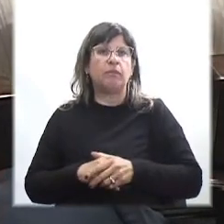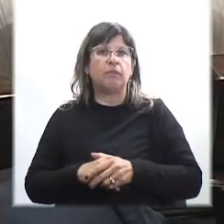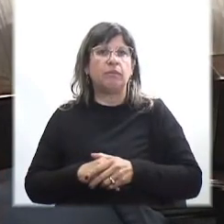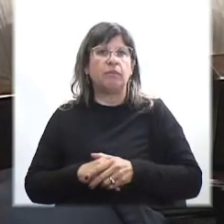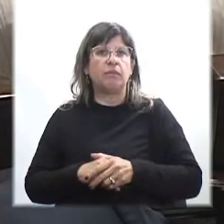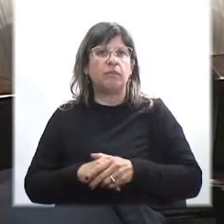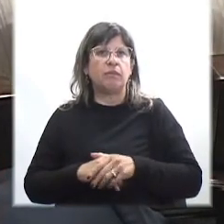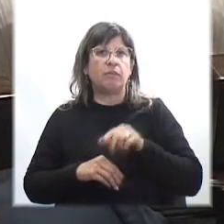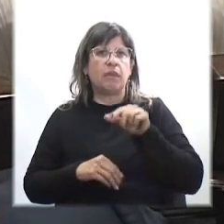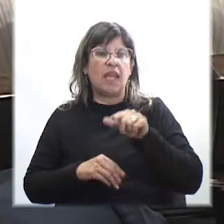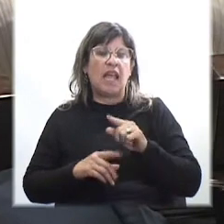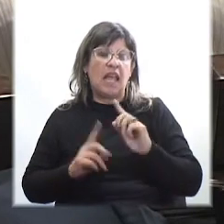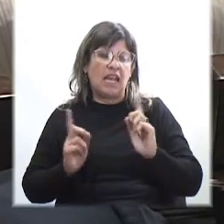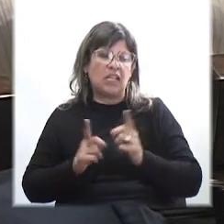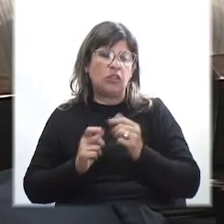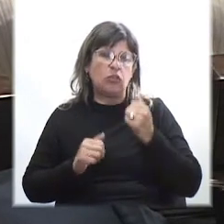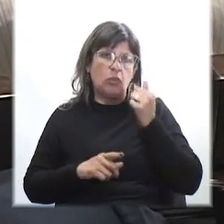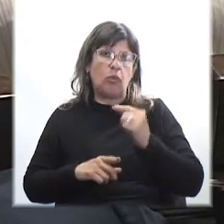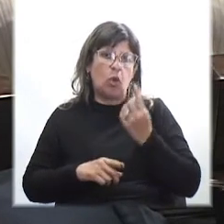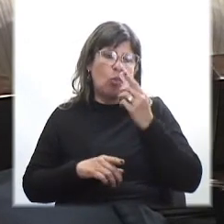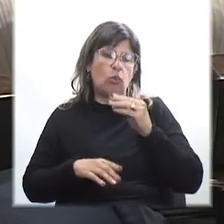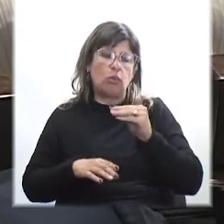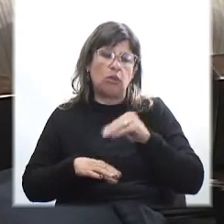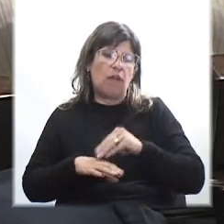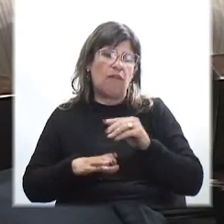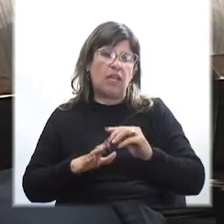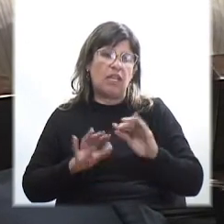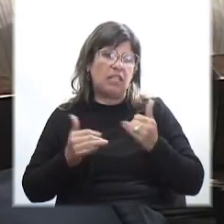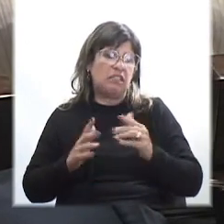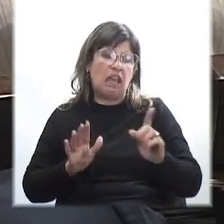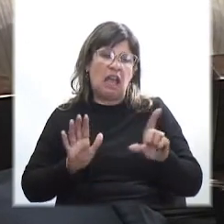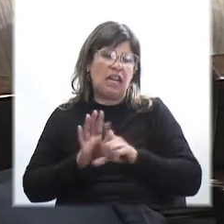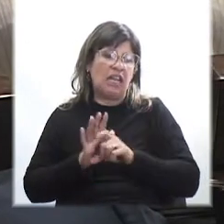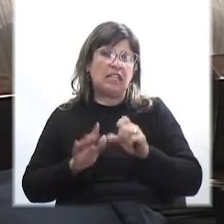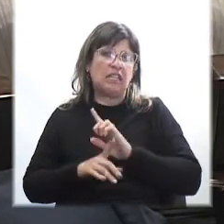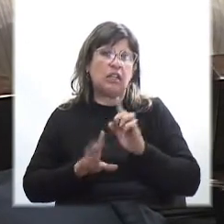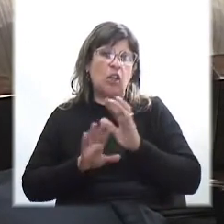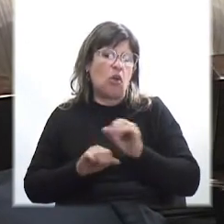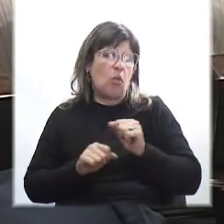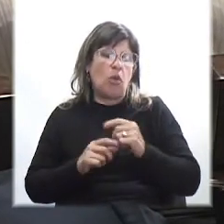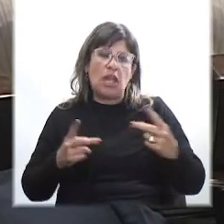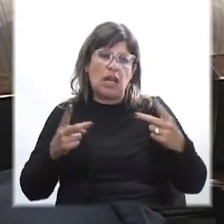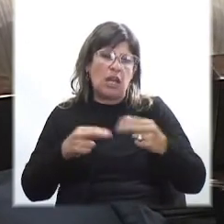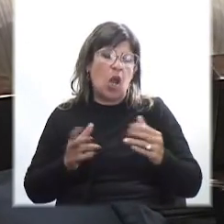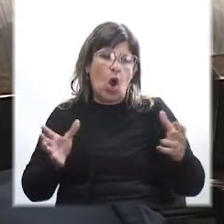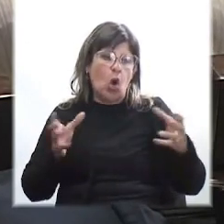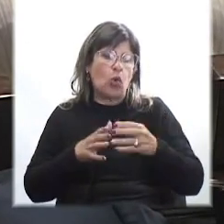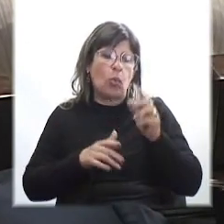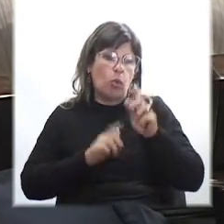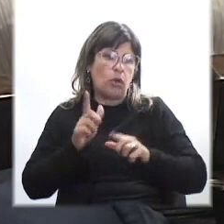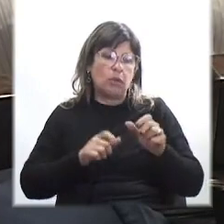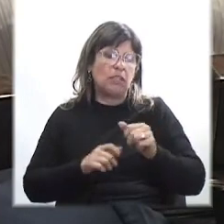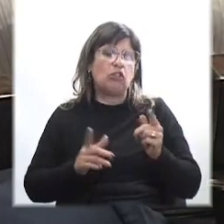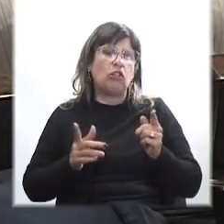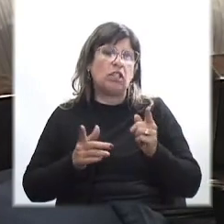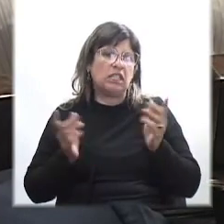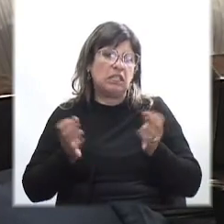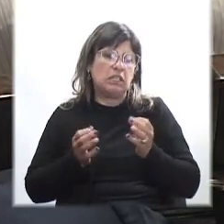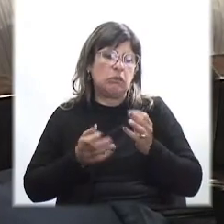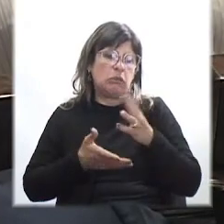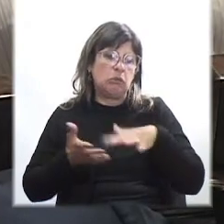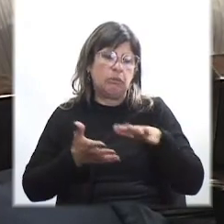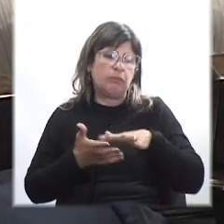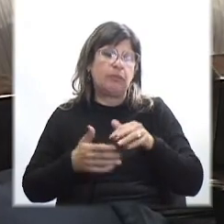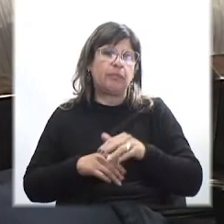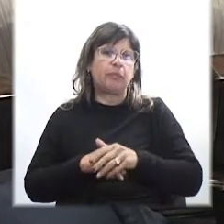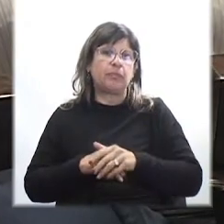El Nathaniel Center resume: una vez legalizado, no es posible ni racional limitarlo a los grupos de personas con condiciones específicas.